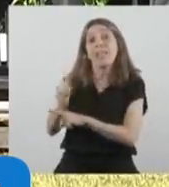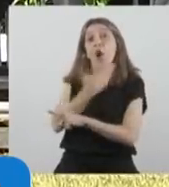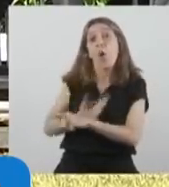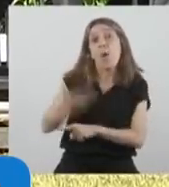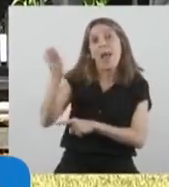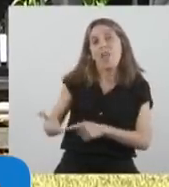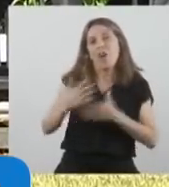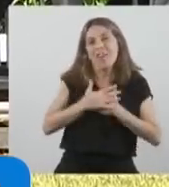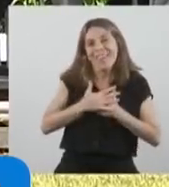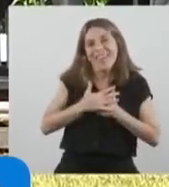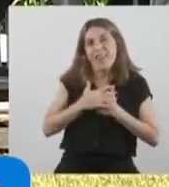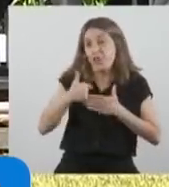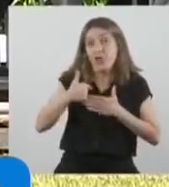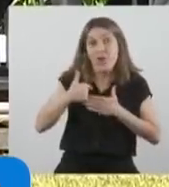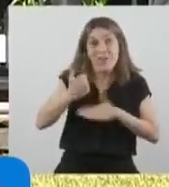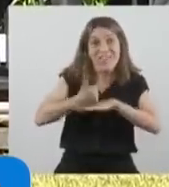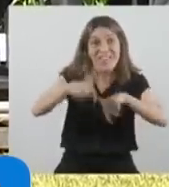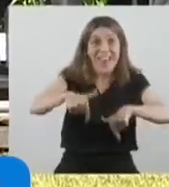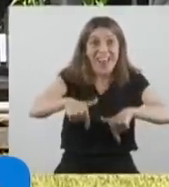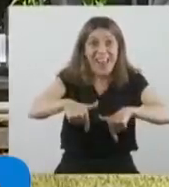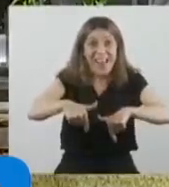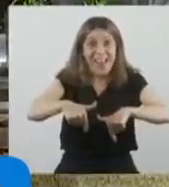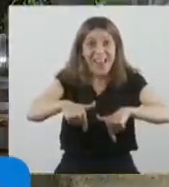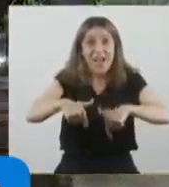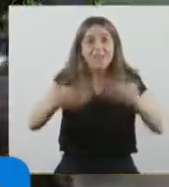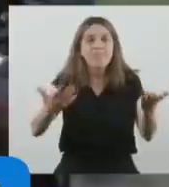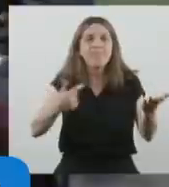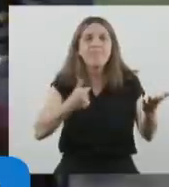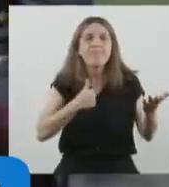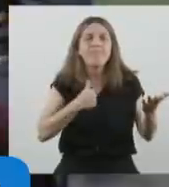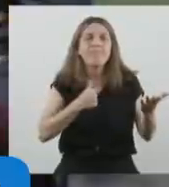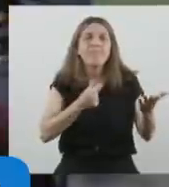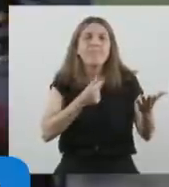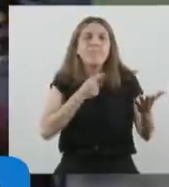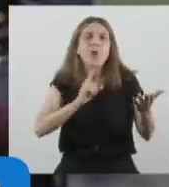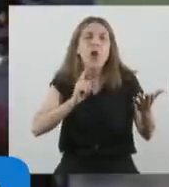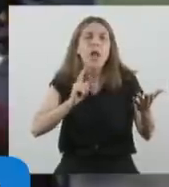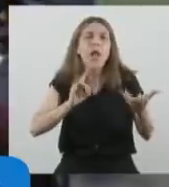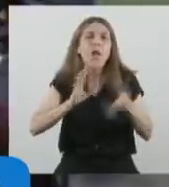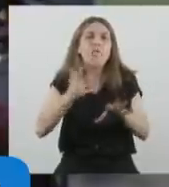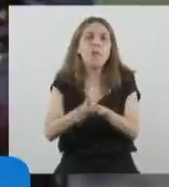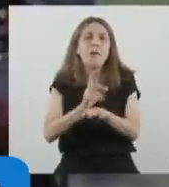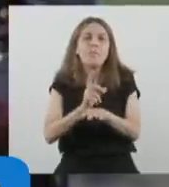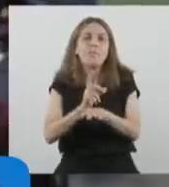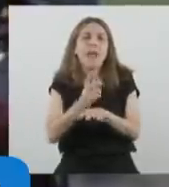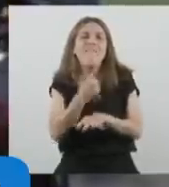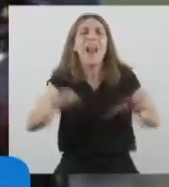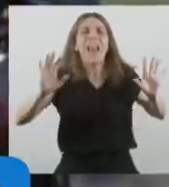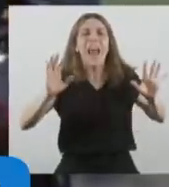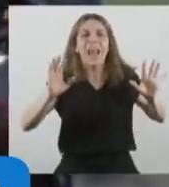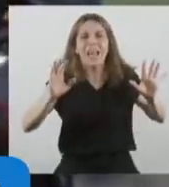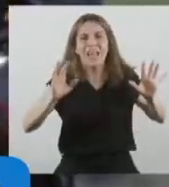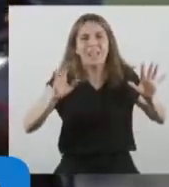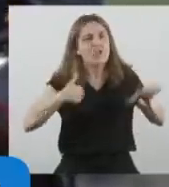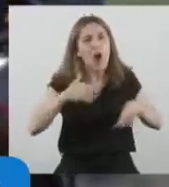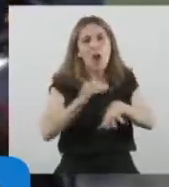que estoy aquí porque no quiero faltar con mi compromiso vivimos en